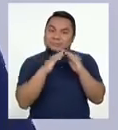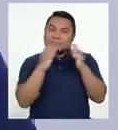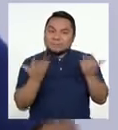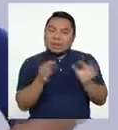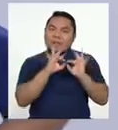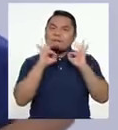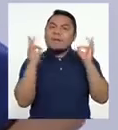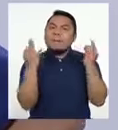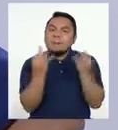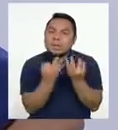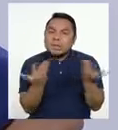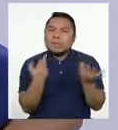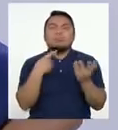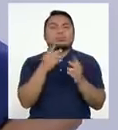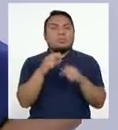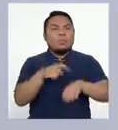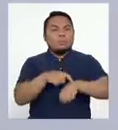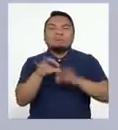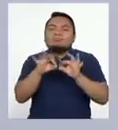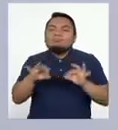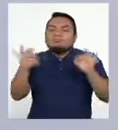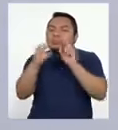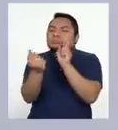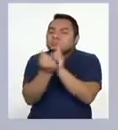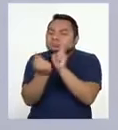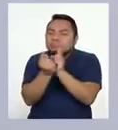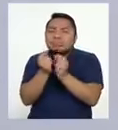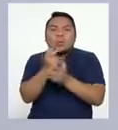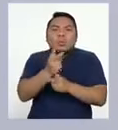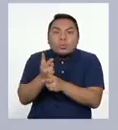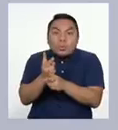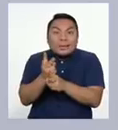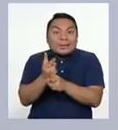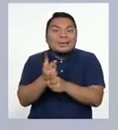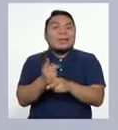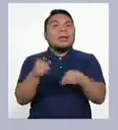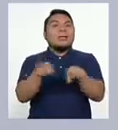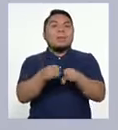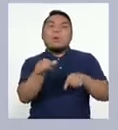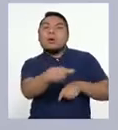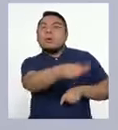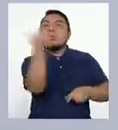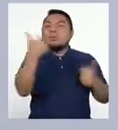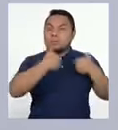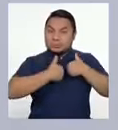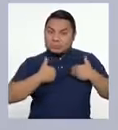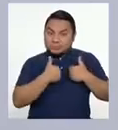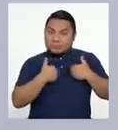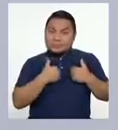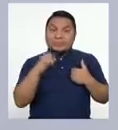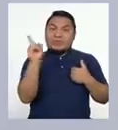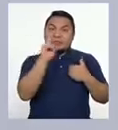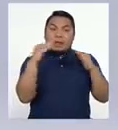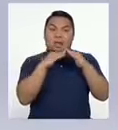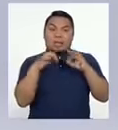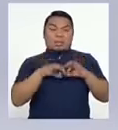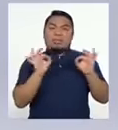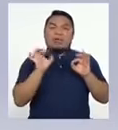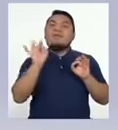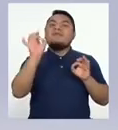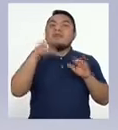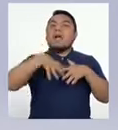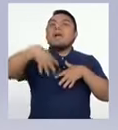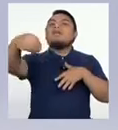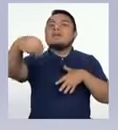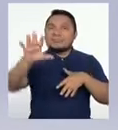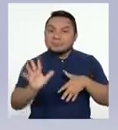y compartimos momentos especiales? Existen también otros animalitos que no siempre están dentro de la casa,